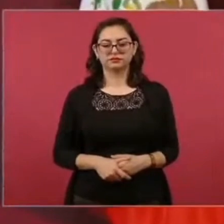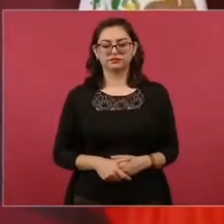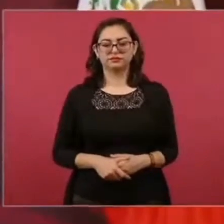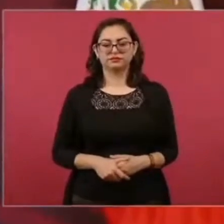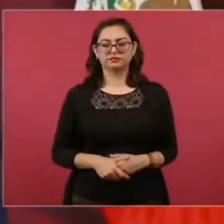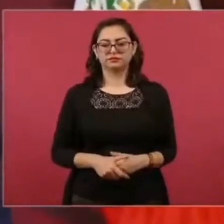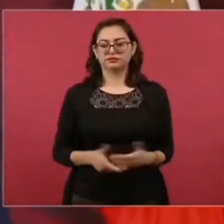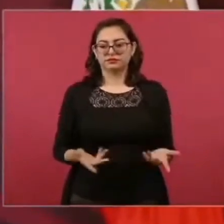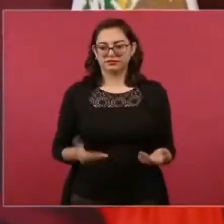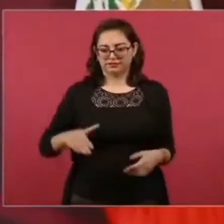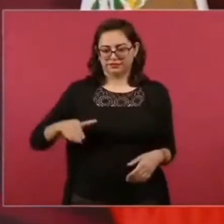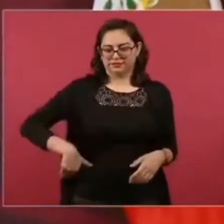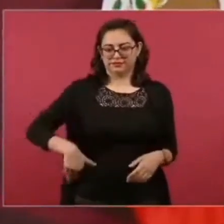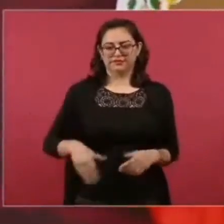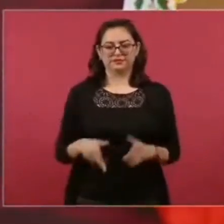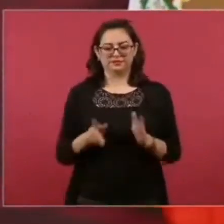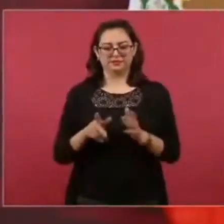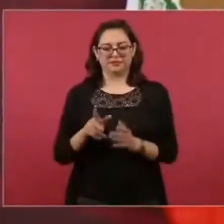Elizabeth. ¿Cómo?